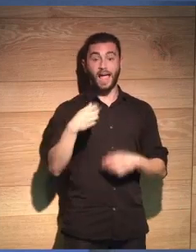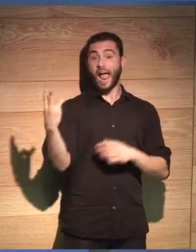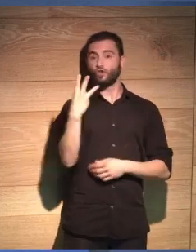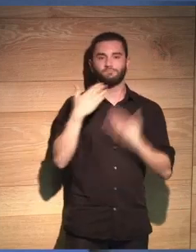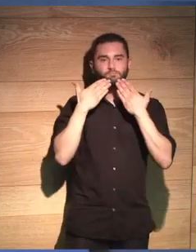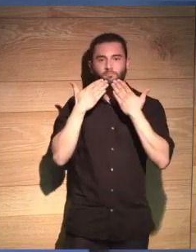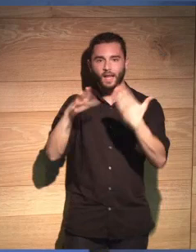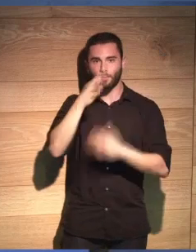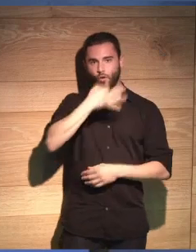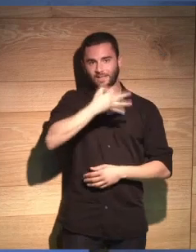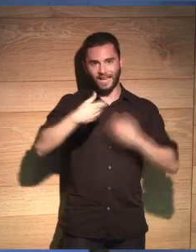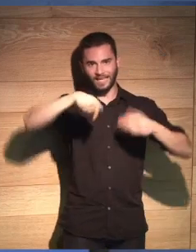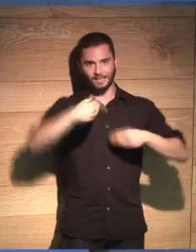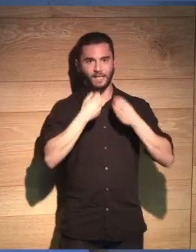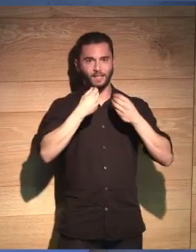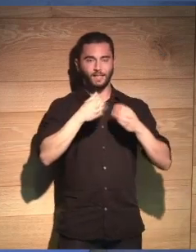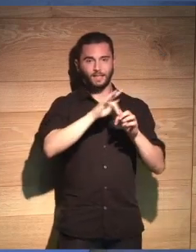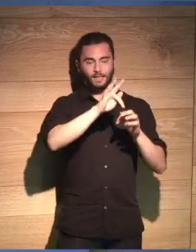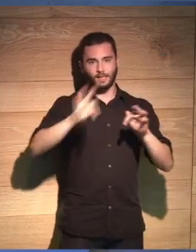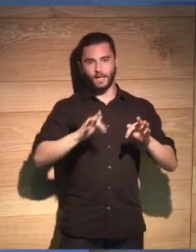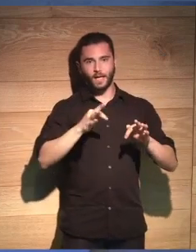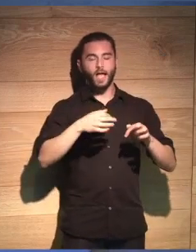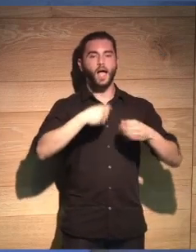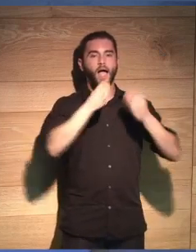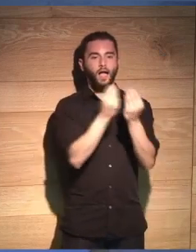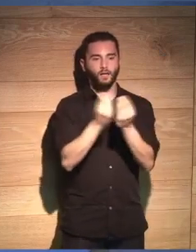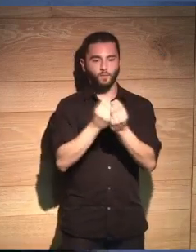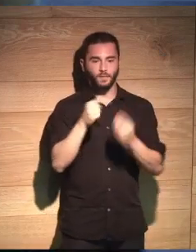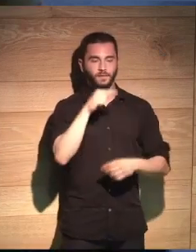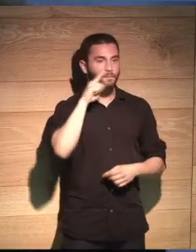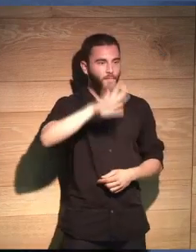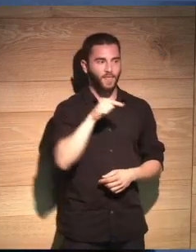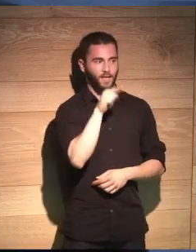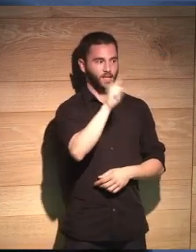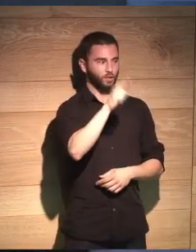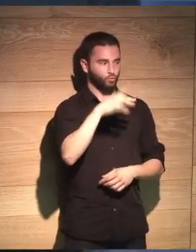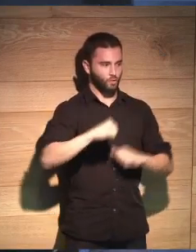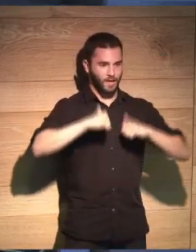tarde. Me parece que intercambiamos espacios, Georg, y comienzas tu introducción. Muchas gracias.